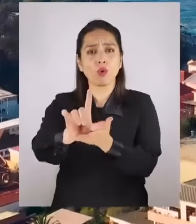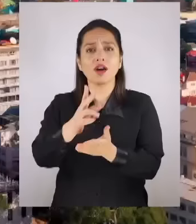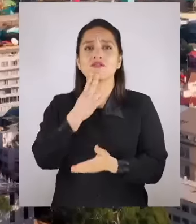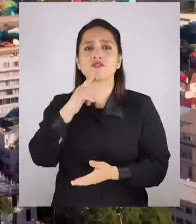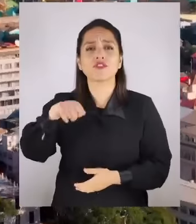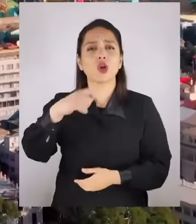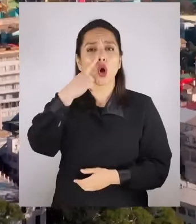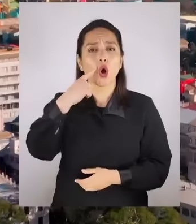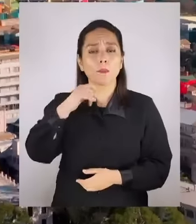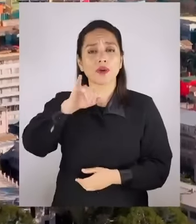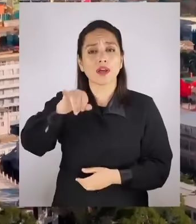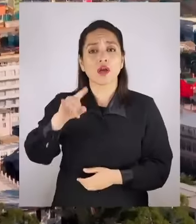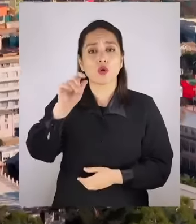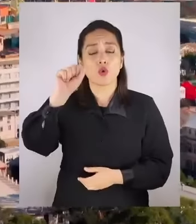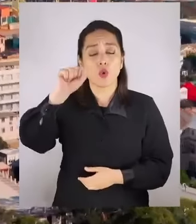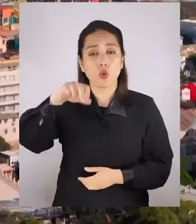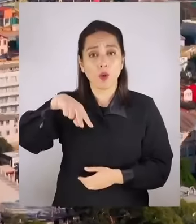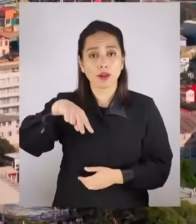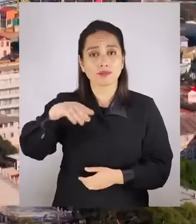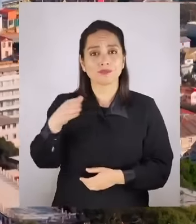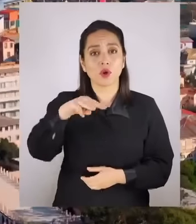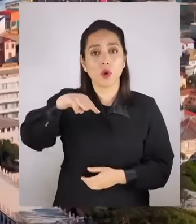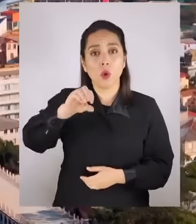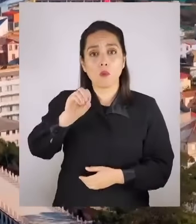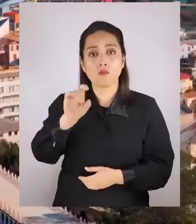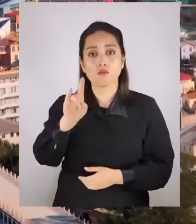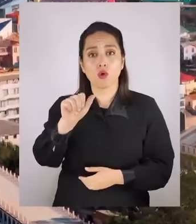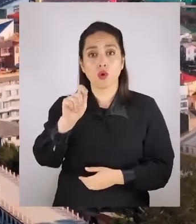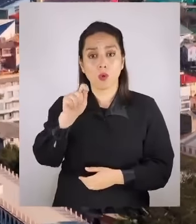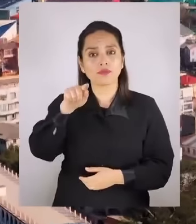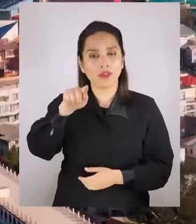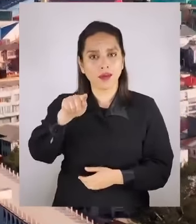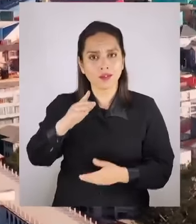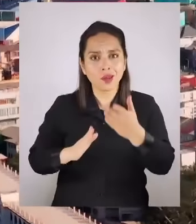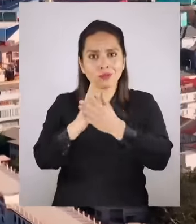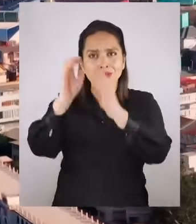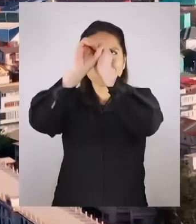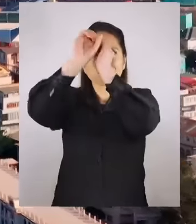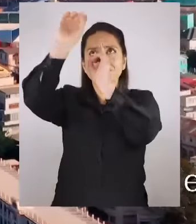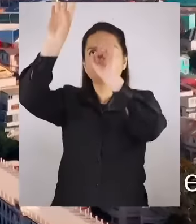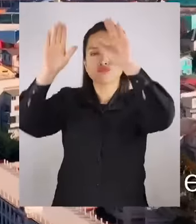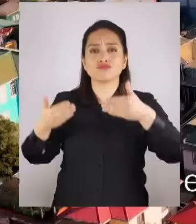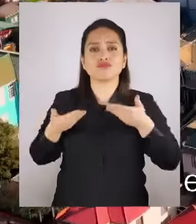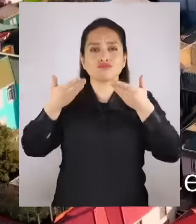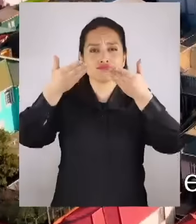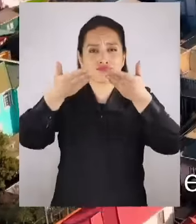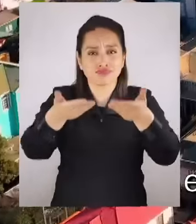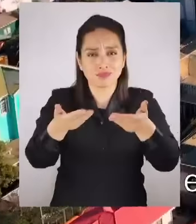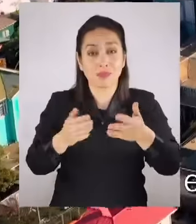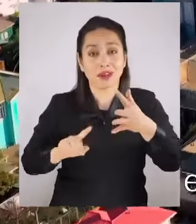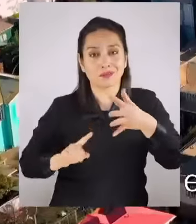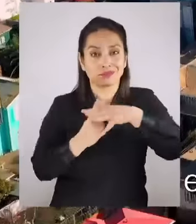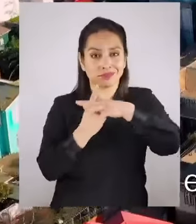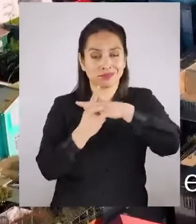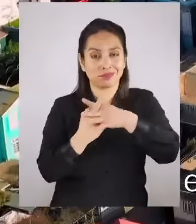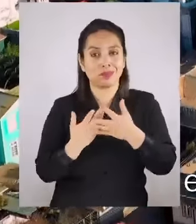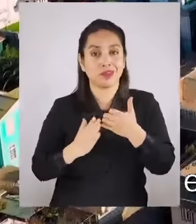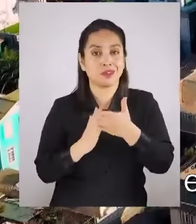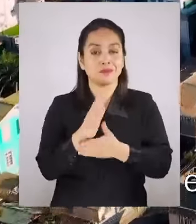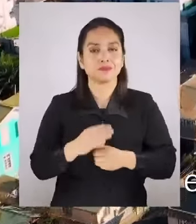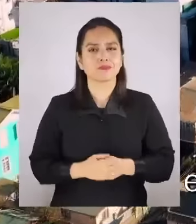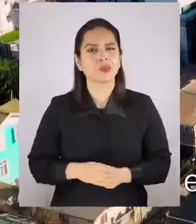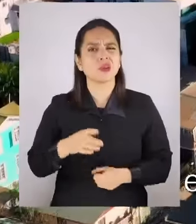Muat durante décadas, y es aquí donde realizó sus aportes a la astronomía. Pero, ¿qué buscaba Muat en las